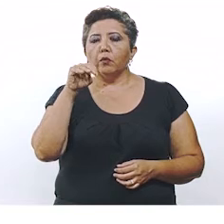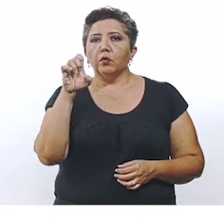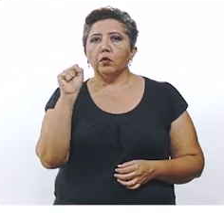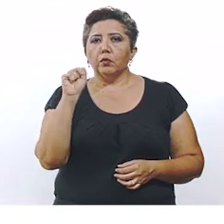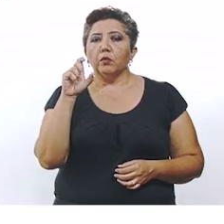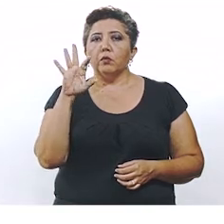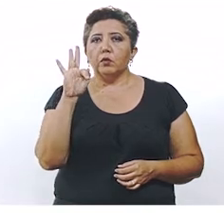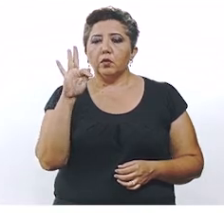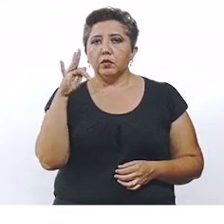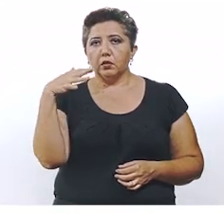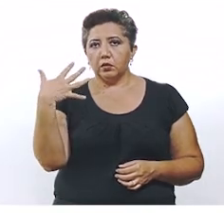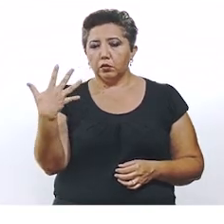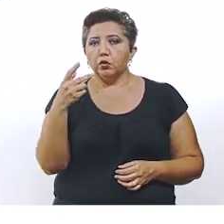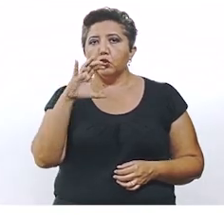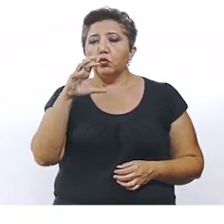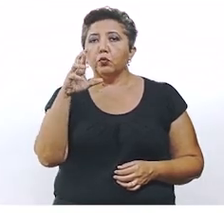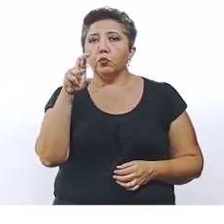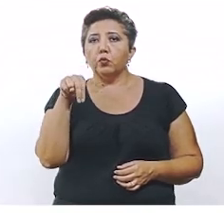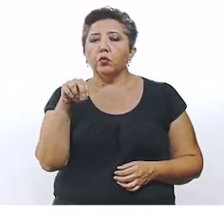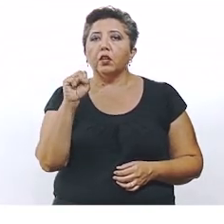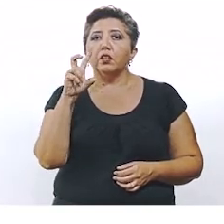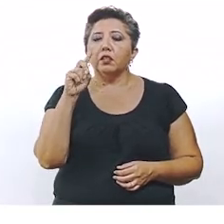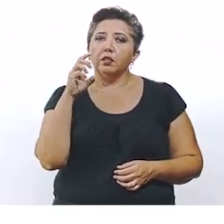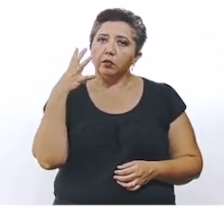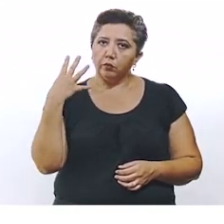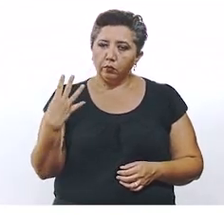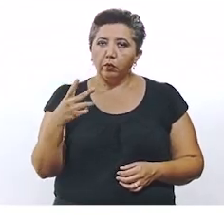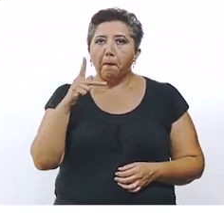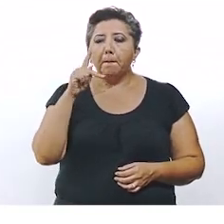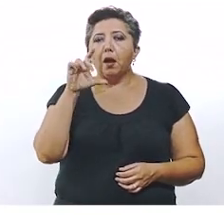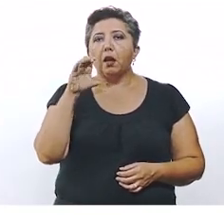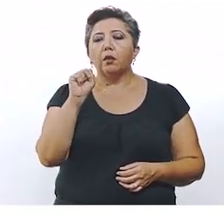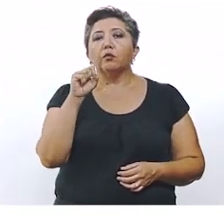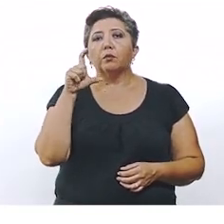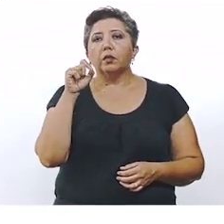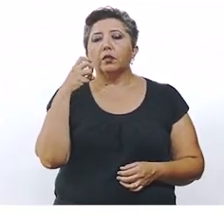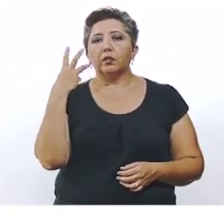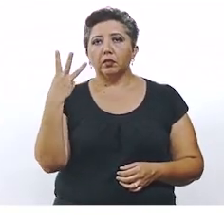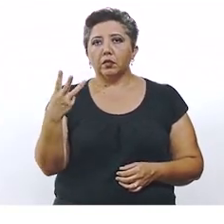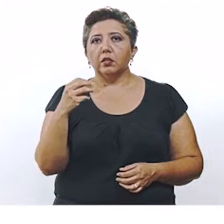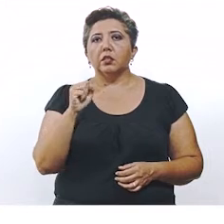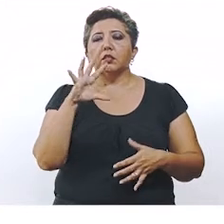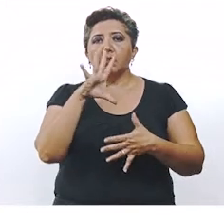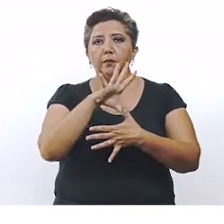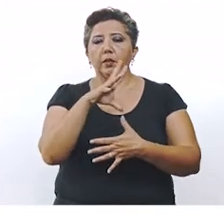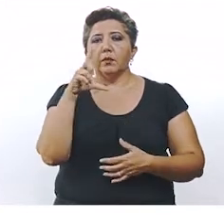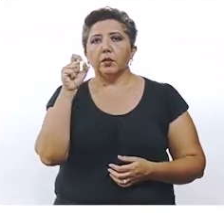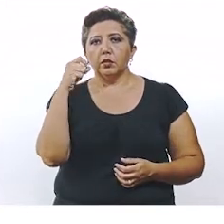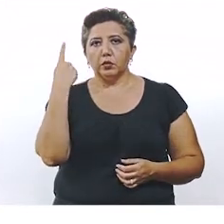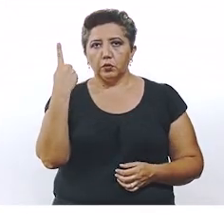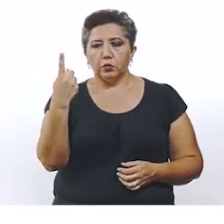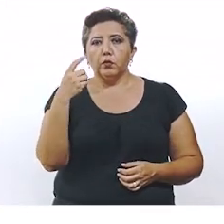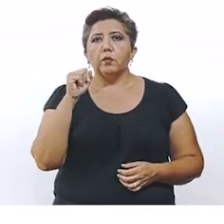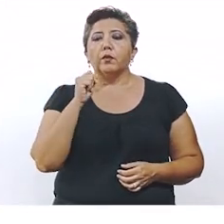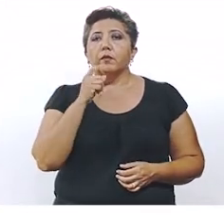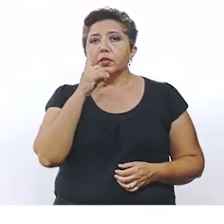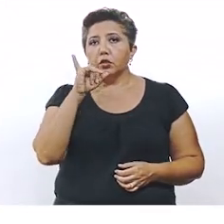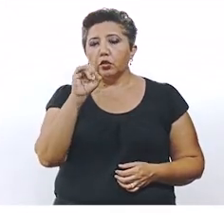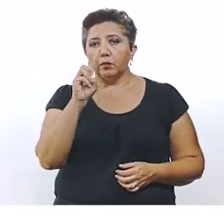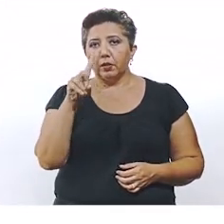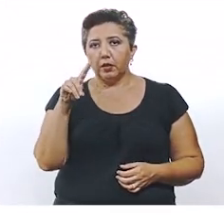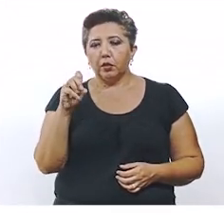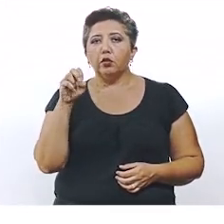Mulsay 45, Chuburná de Hidalgo 34, Pacaptún 23, Las Américas 21, Francisco y